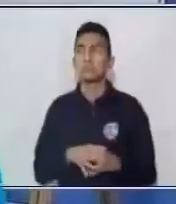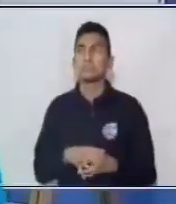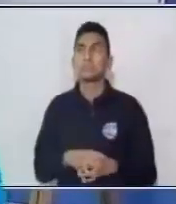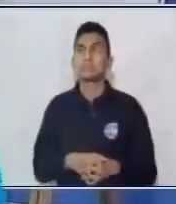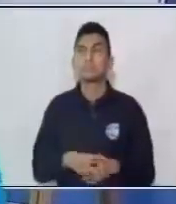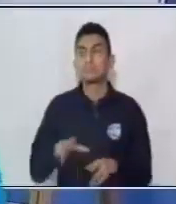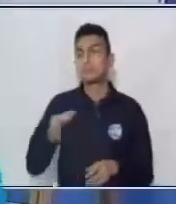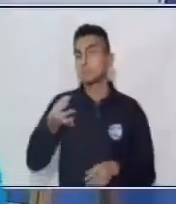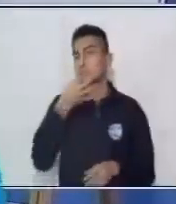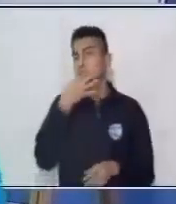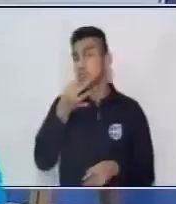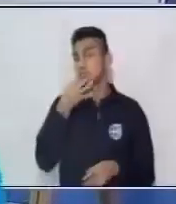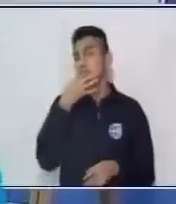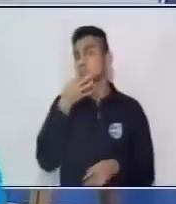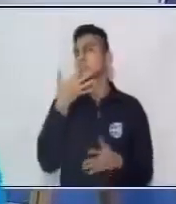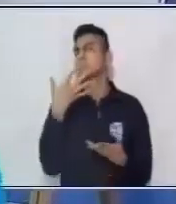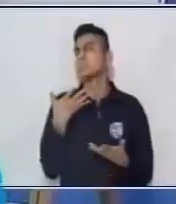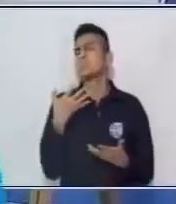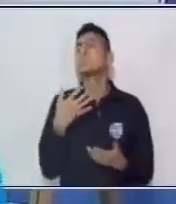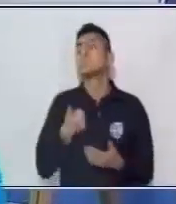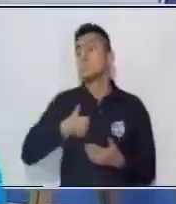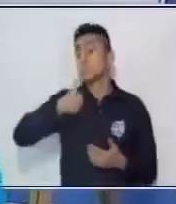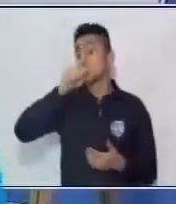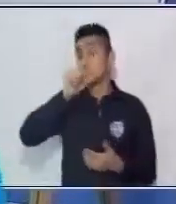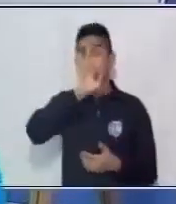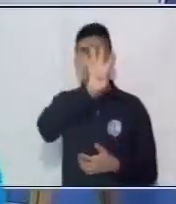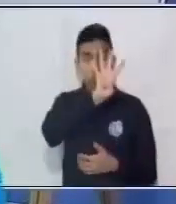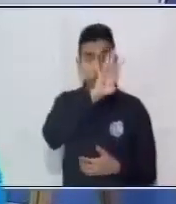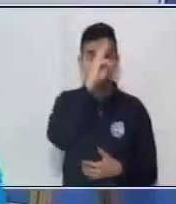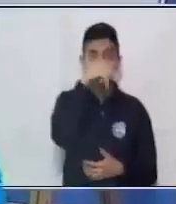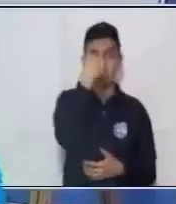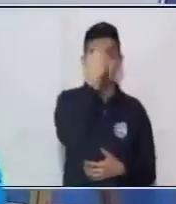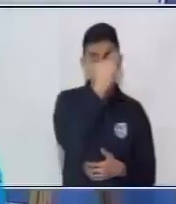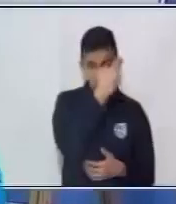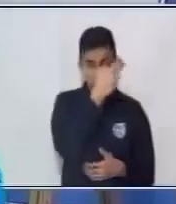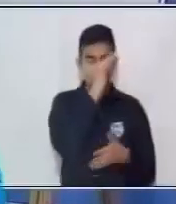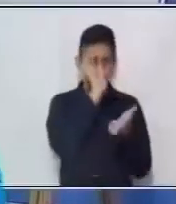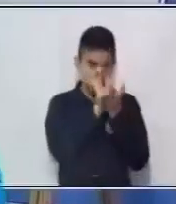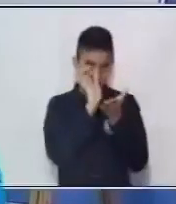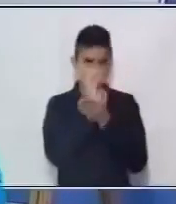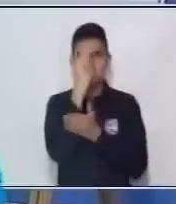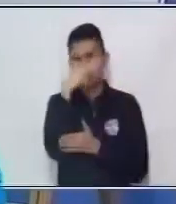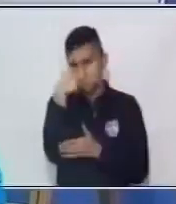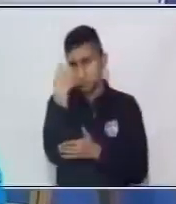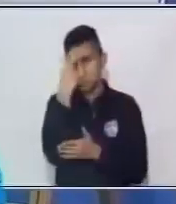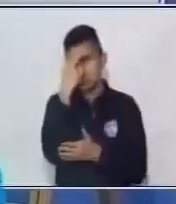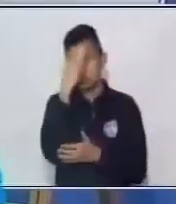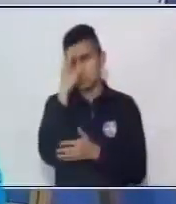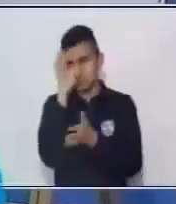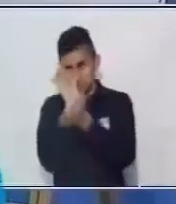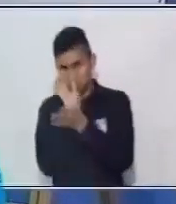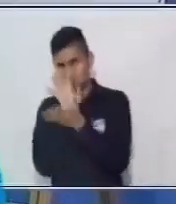las pastillas las toma cada 4 horas y el jarabe cada 6 horas.